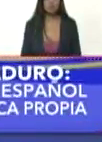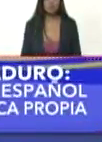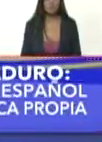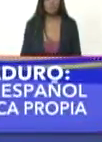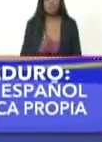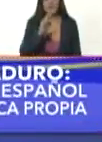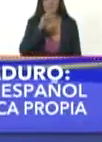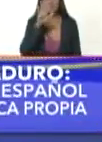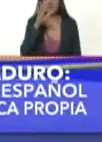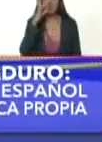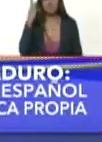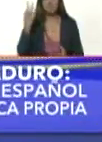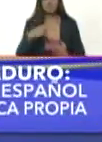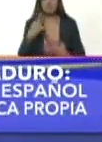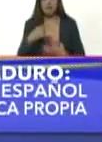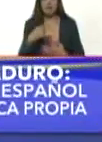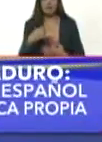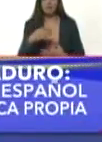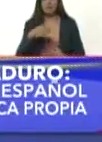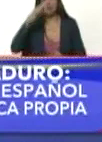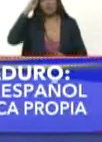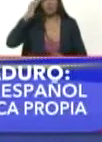25 oficiales generales y almirantes,